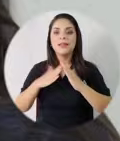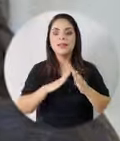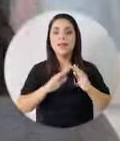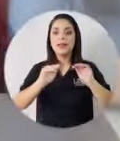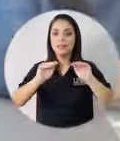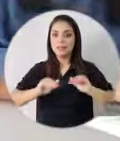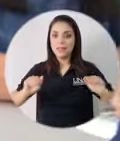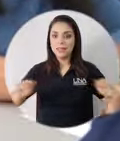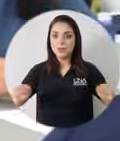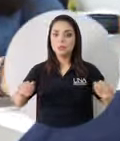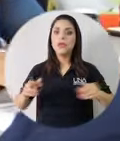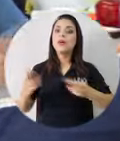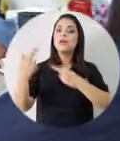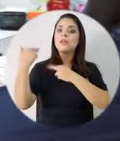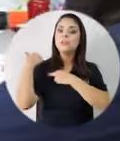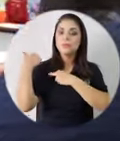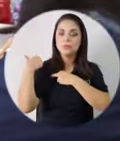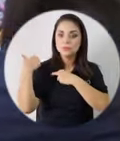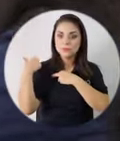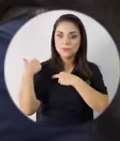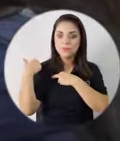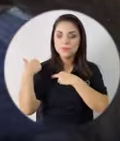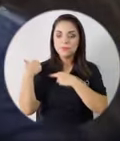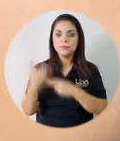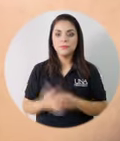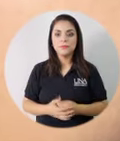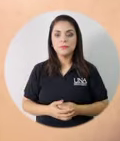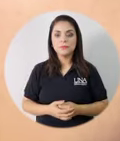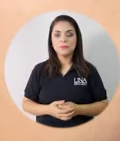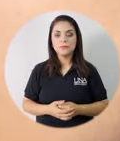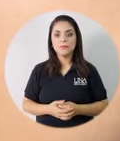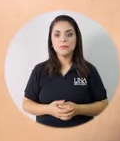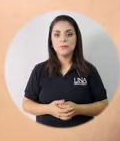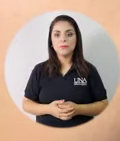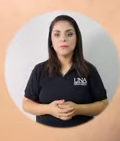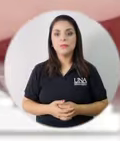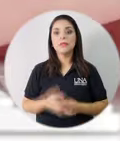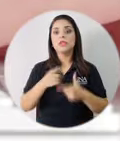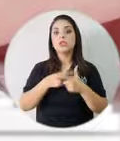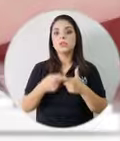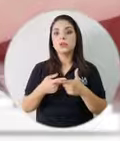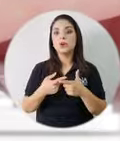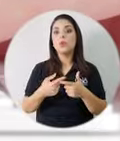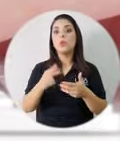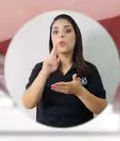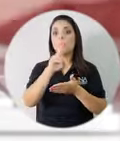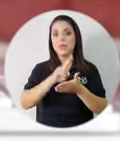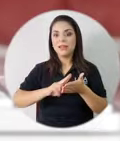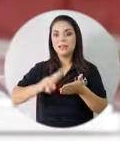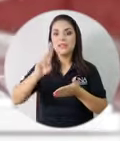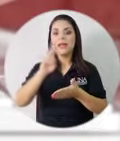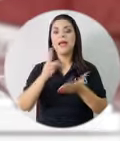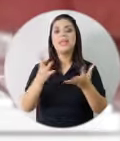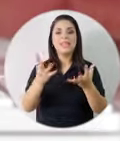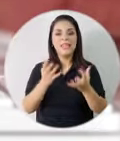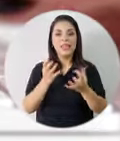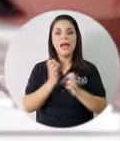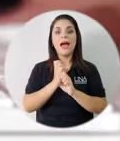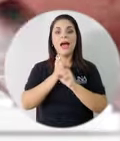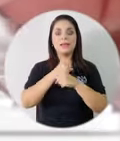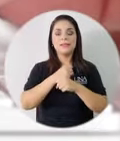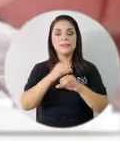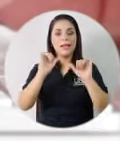una ciudadanía de niños y niñas responsable. Entonces, la universidad